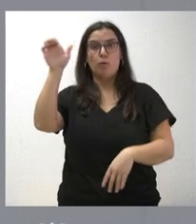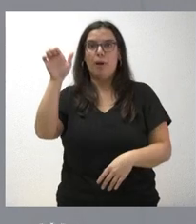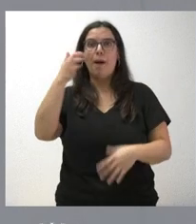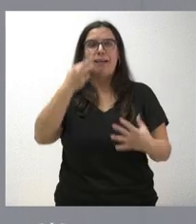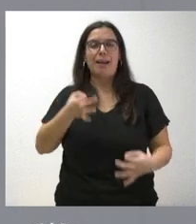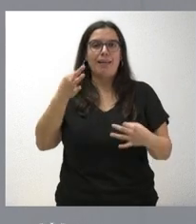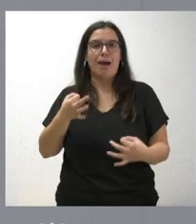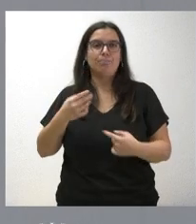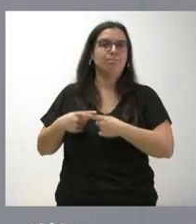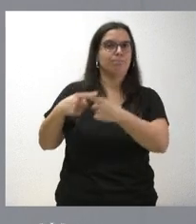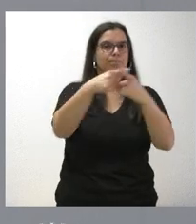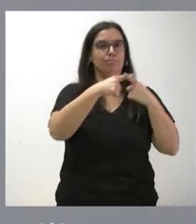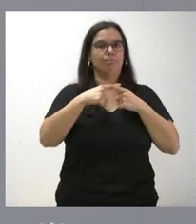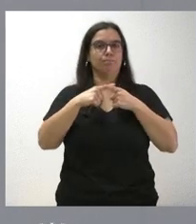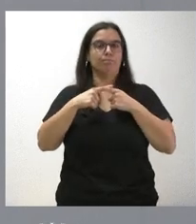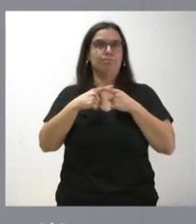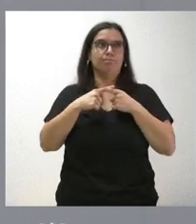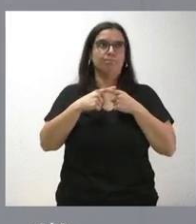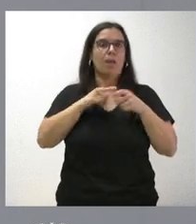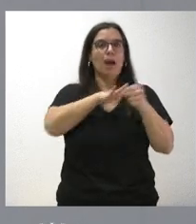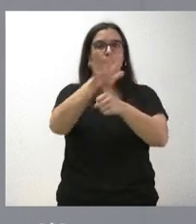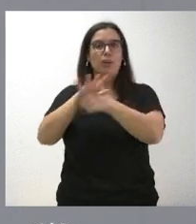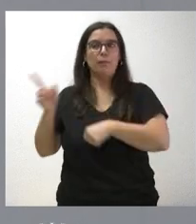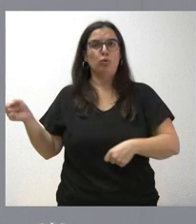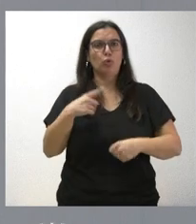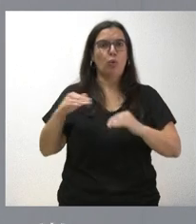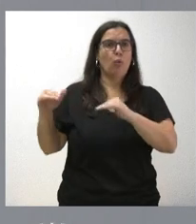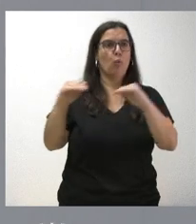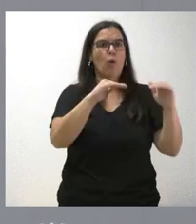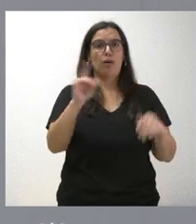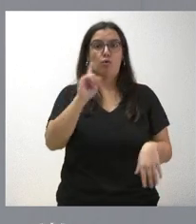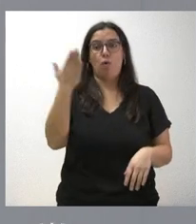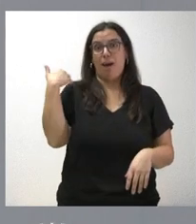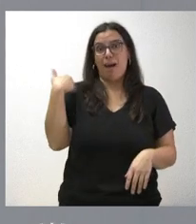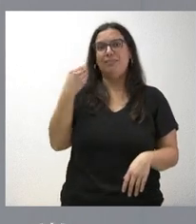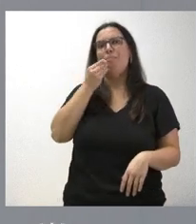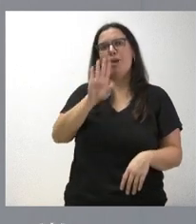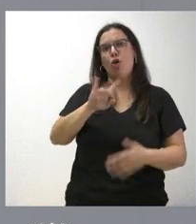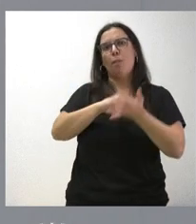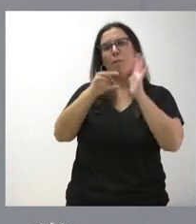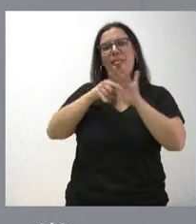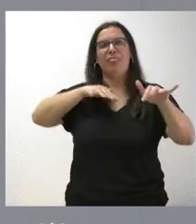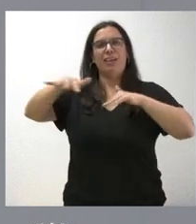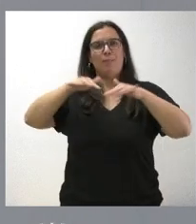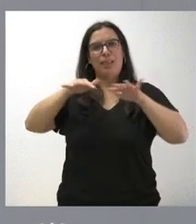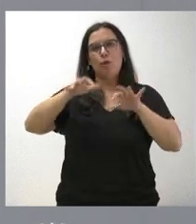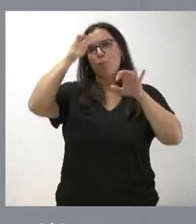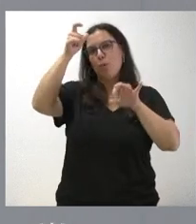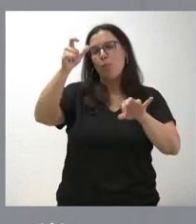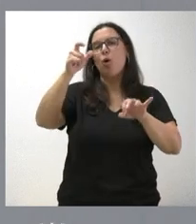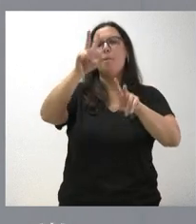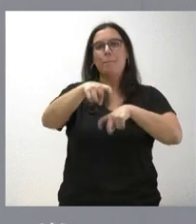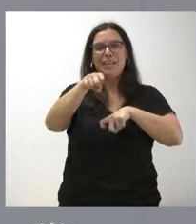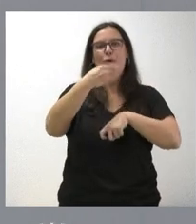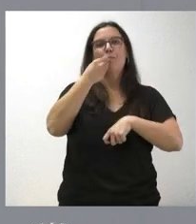intensidad a todos los ámbitos de actuación a los que llegábamos con el plan de dinamización de municipios mineros y por tanto